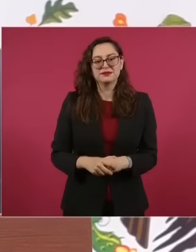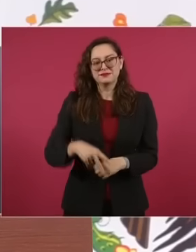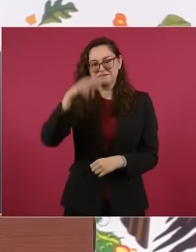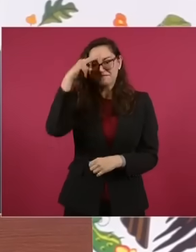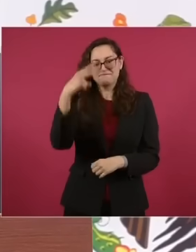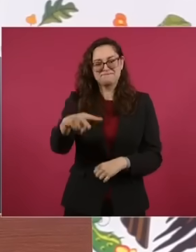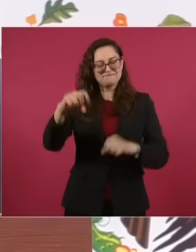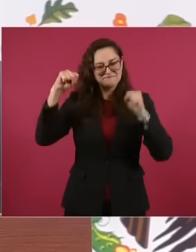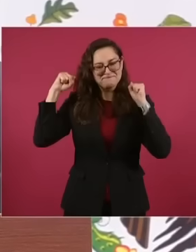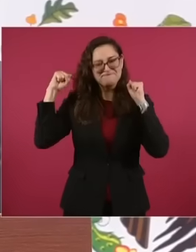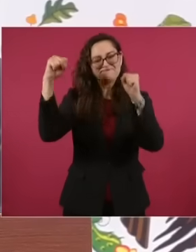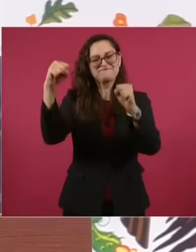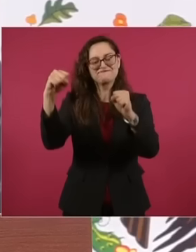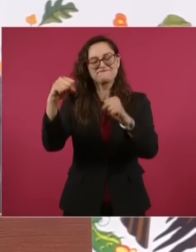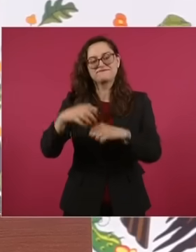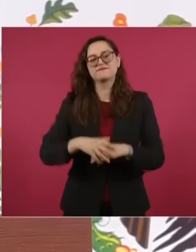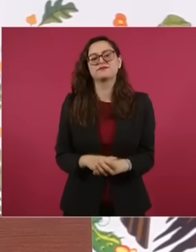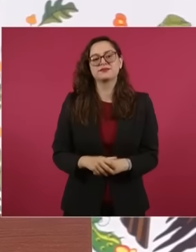¡Viva México!